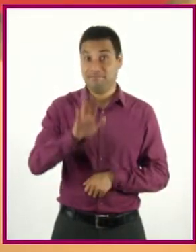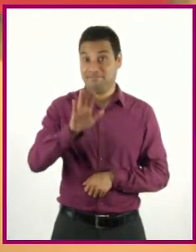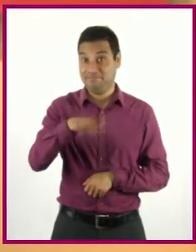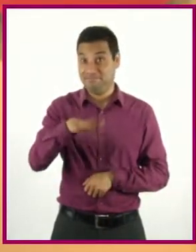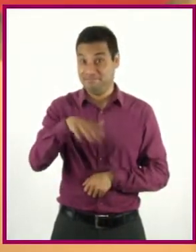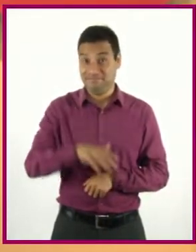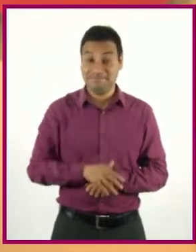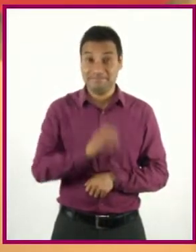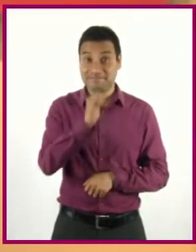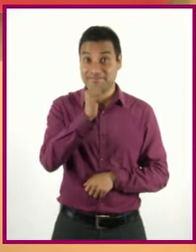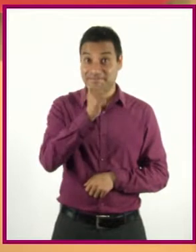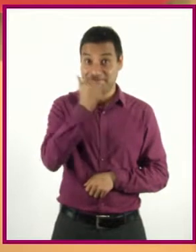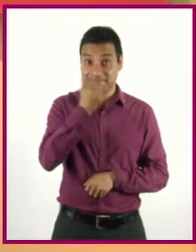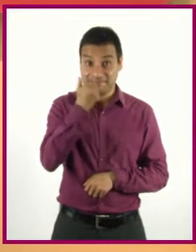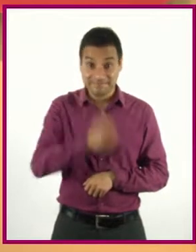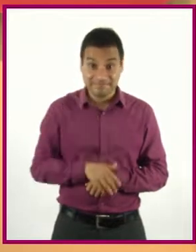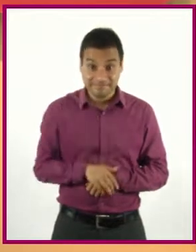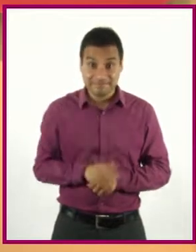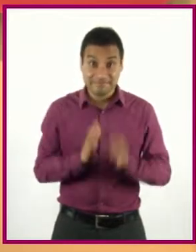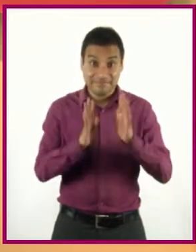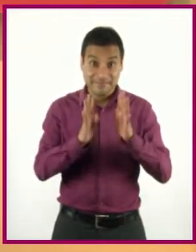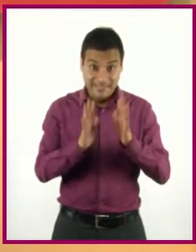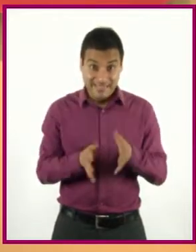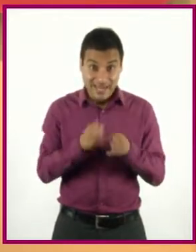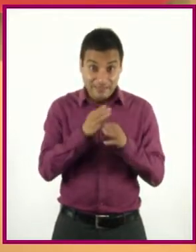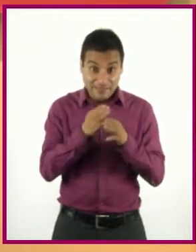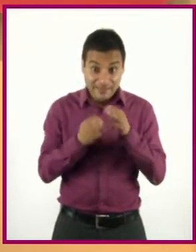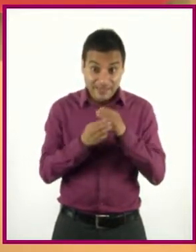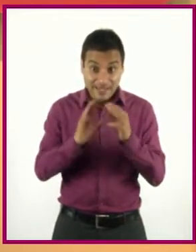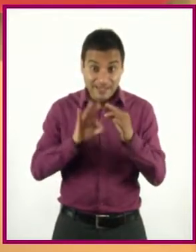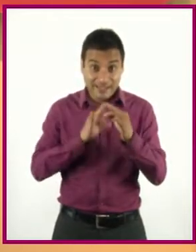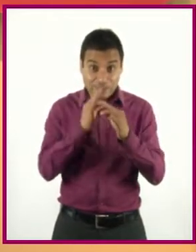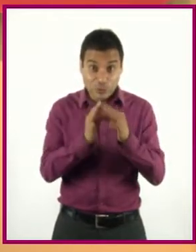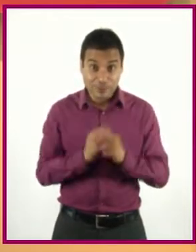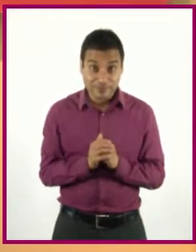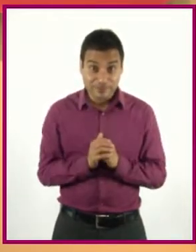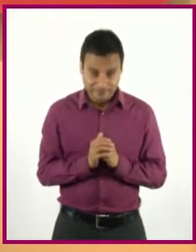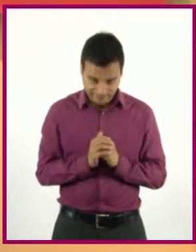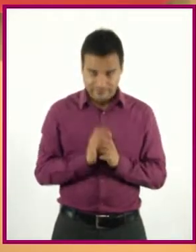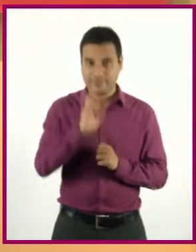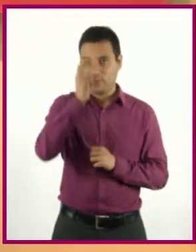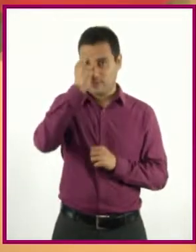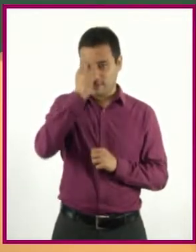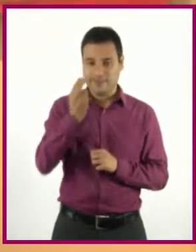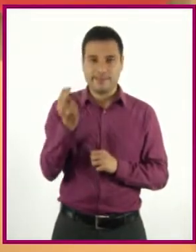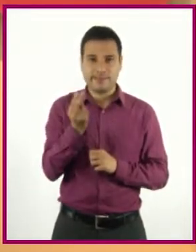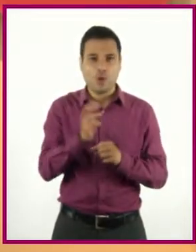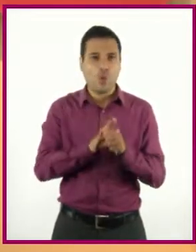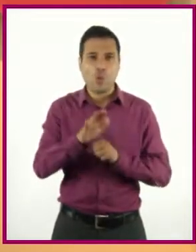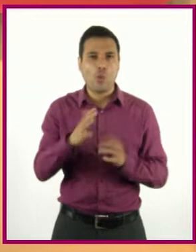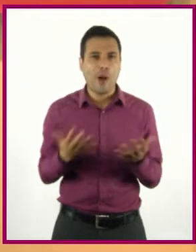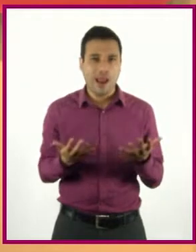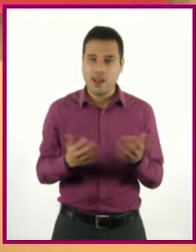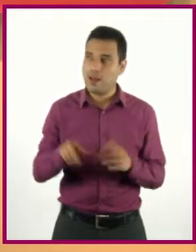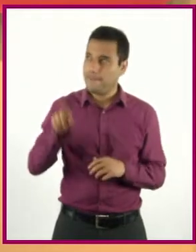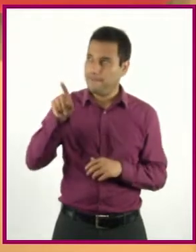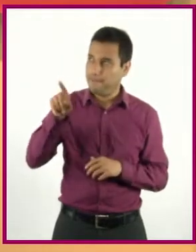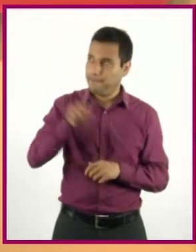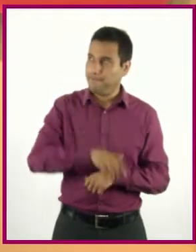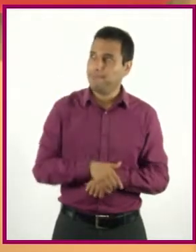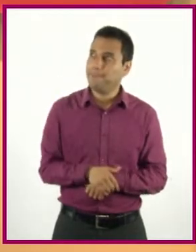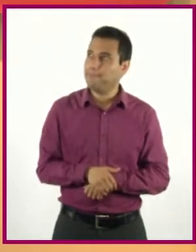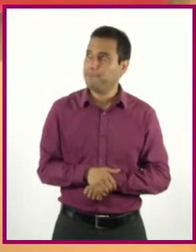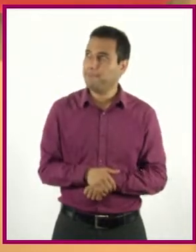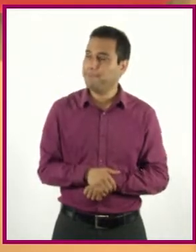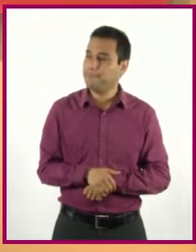de secundaria, ¿ya tienen listos sus materiales? Recuerden que es importante tener a la mano su siempre confiable cuaderno,